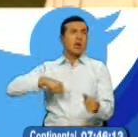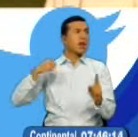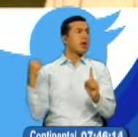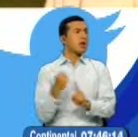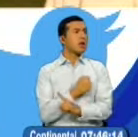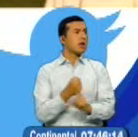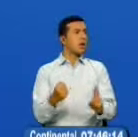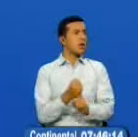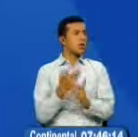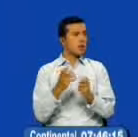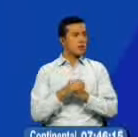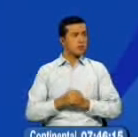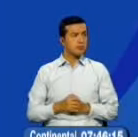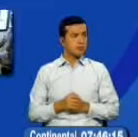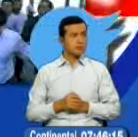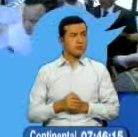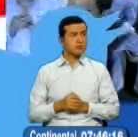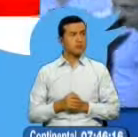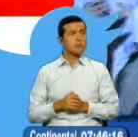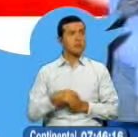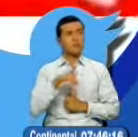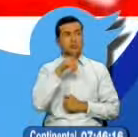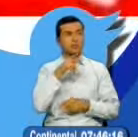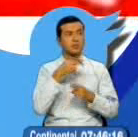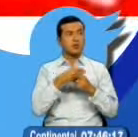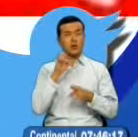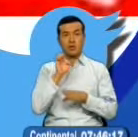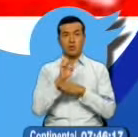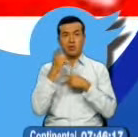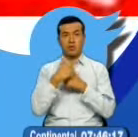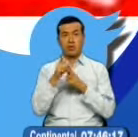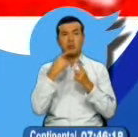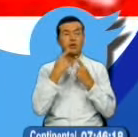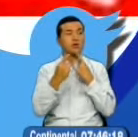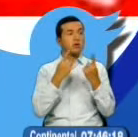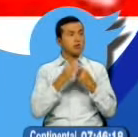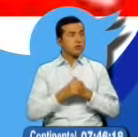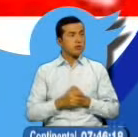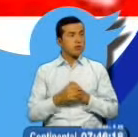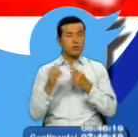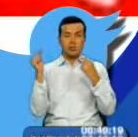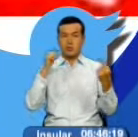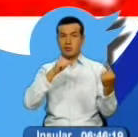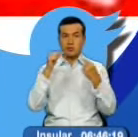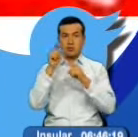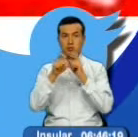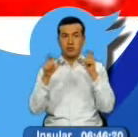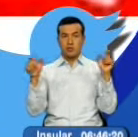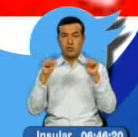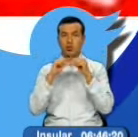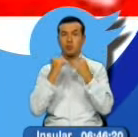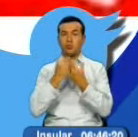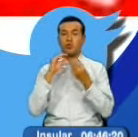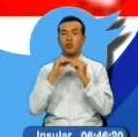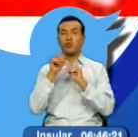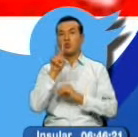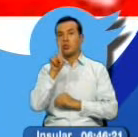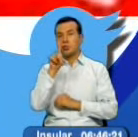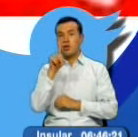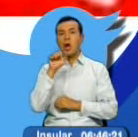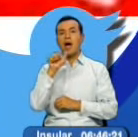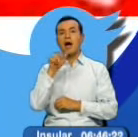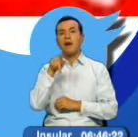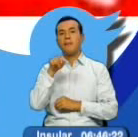en el Hilton Colón. Mientras que en la cuenta denominada Ecuador Libre se señaló: pelea entre integrantes de Creo. Aparicio